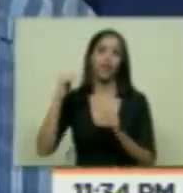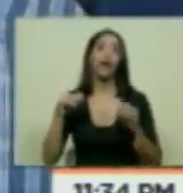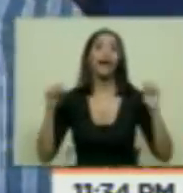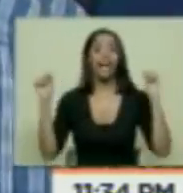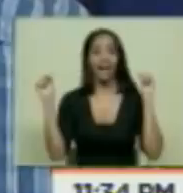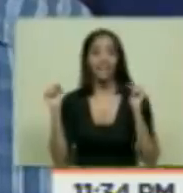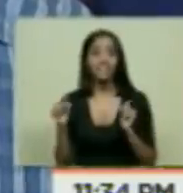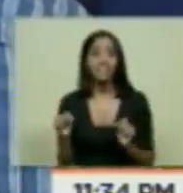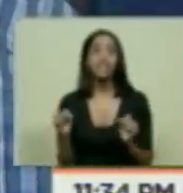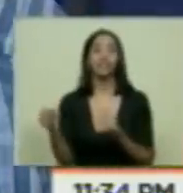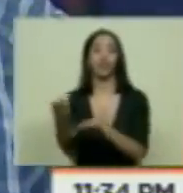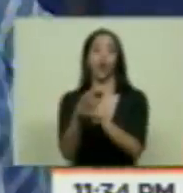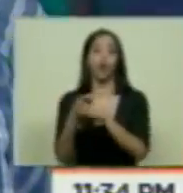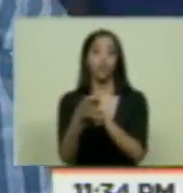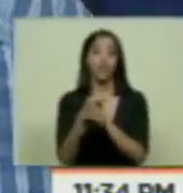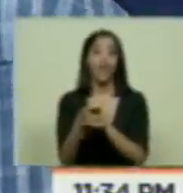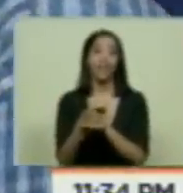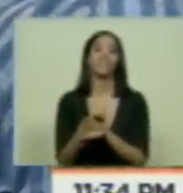momento que el gobierno